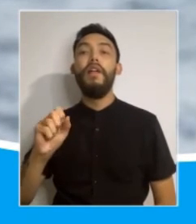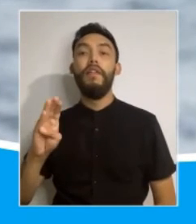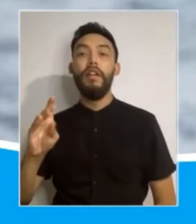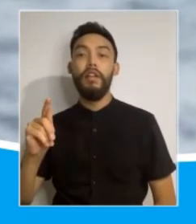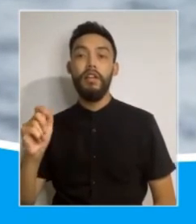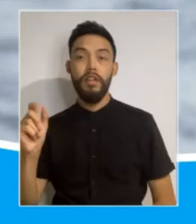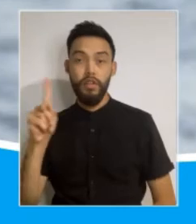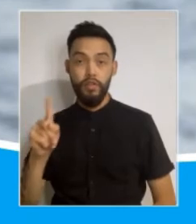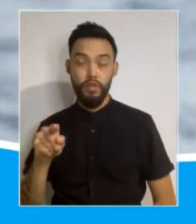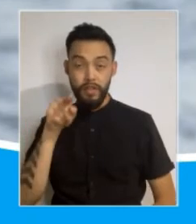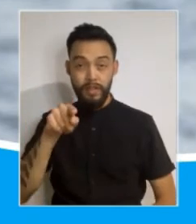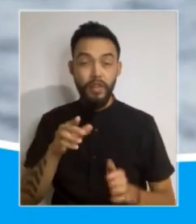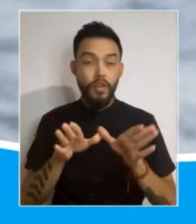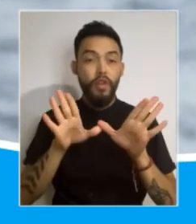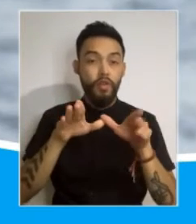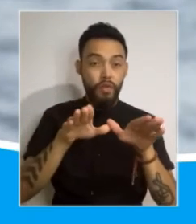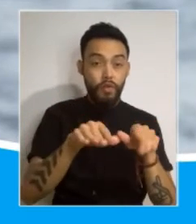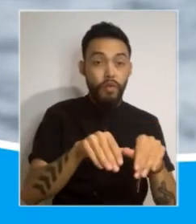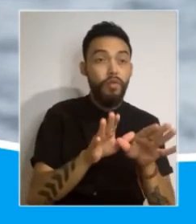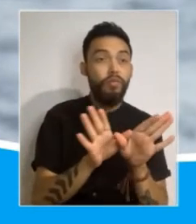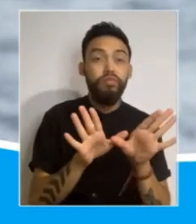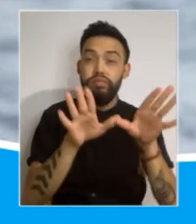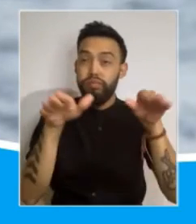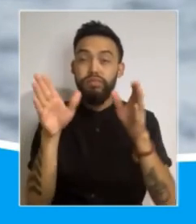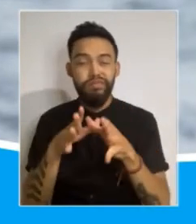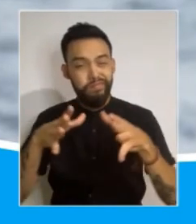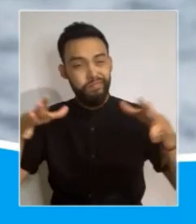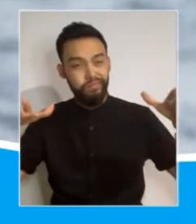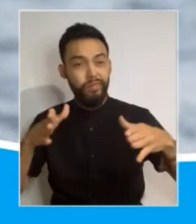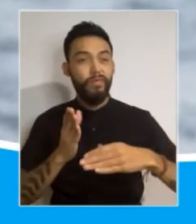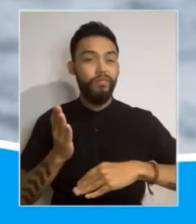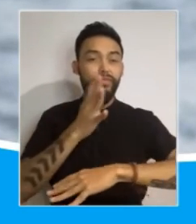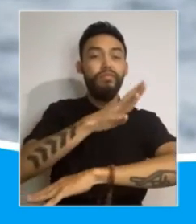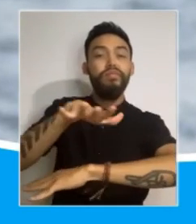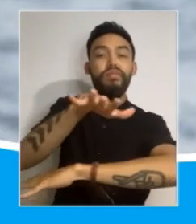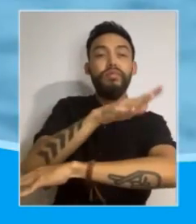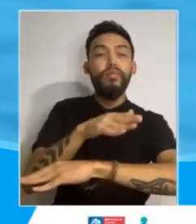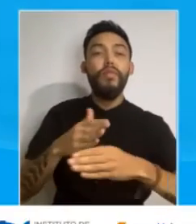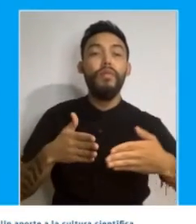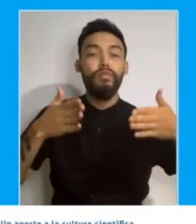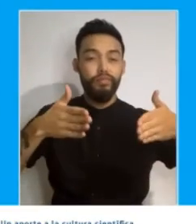marinas migratorias de gran tamaño que circunnavegan por los océanos.